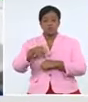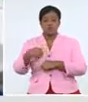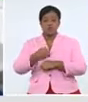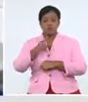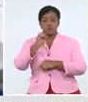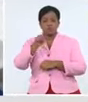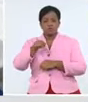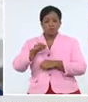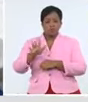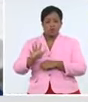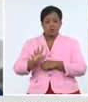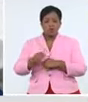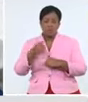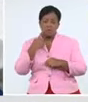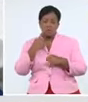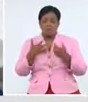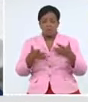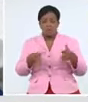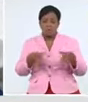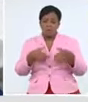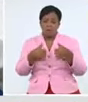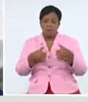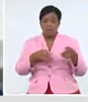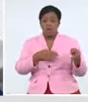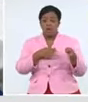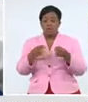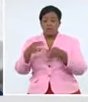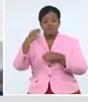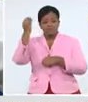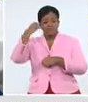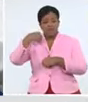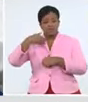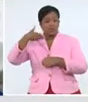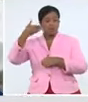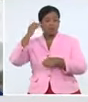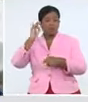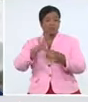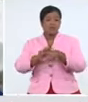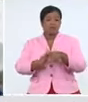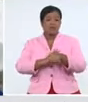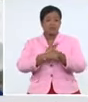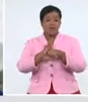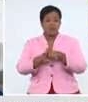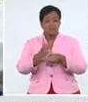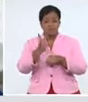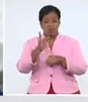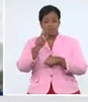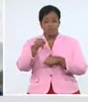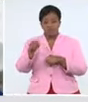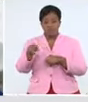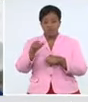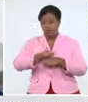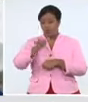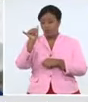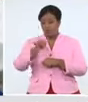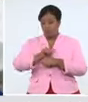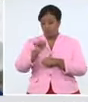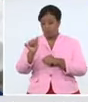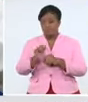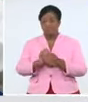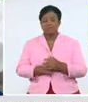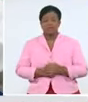2,45%. Los 2 evacuados, los 55 retornados después de hecho el diagnóstico a sus países, y